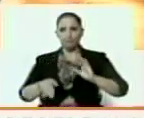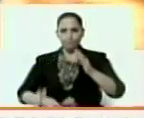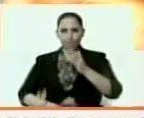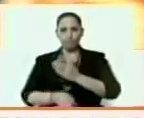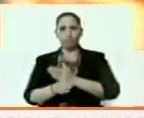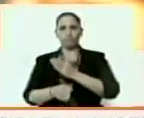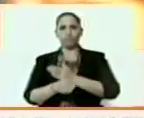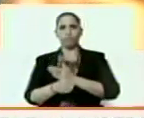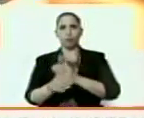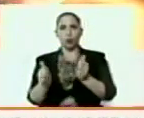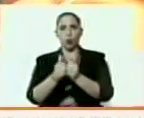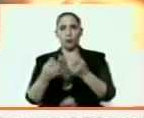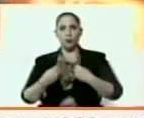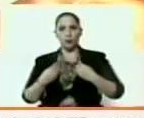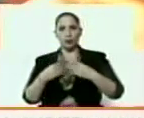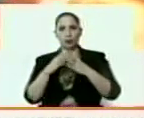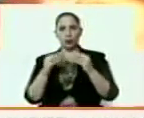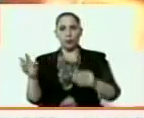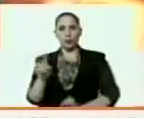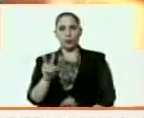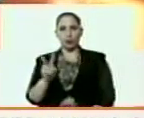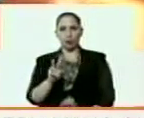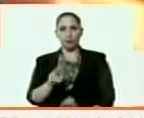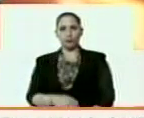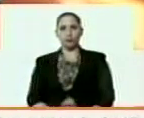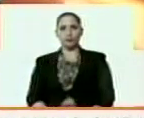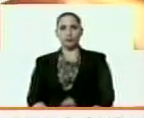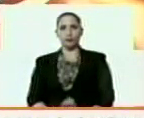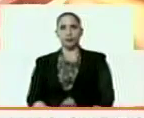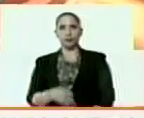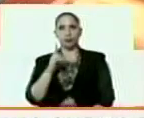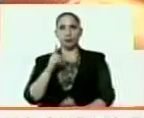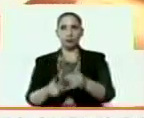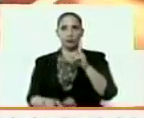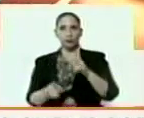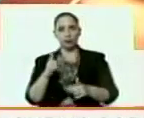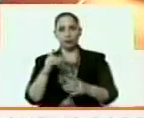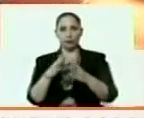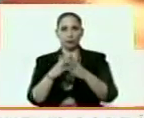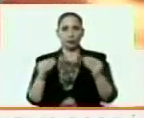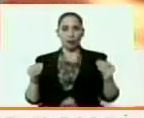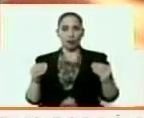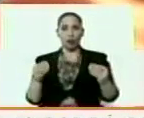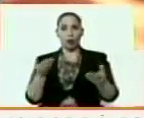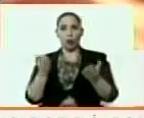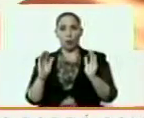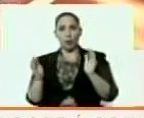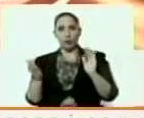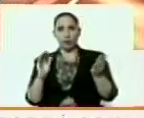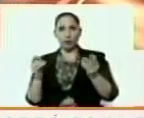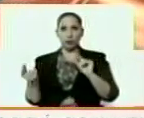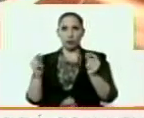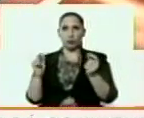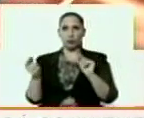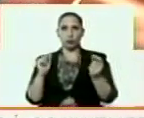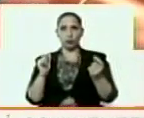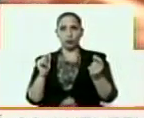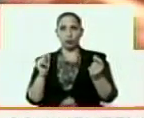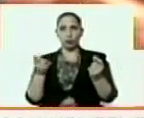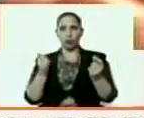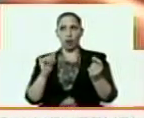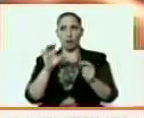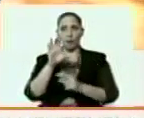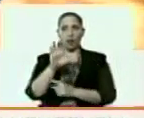todos los venezolanos y las venezolanas. Claro, en el medio de todas esas conversaciones, de todas esas discusiones, está el país